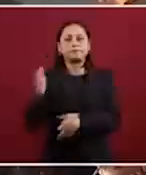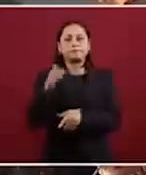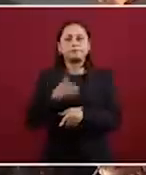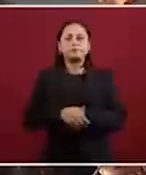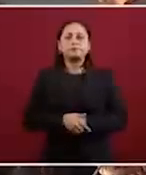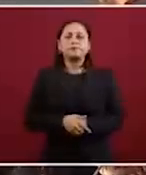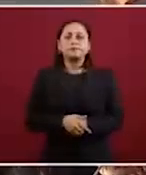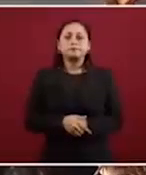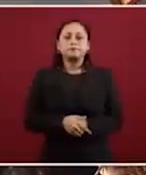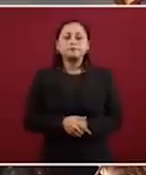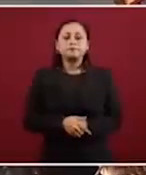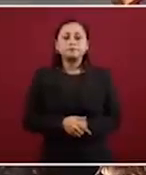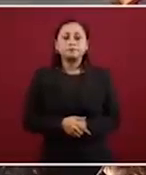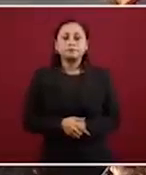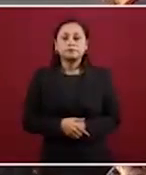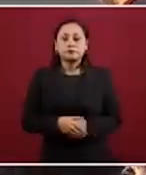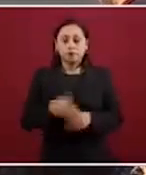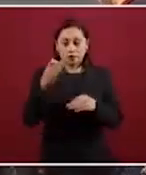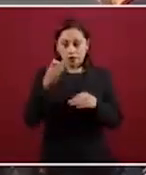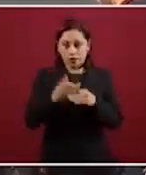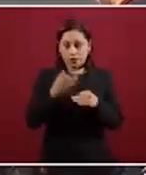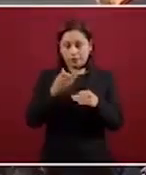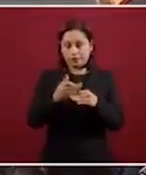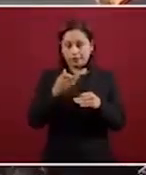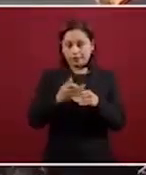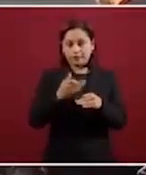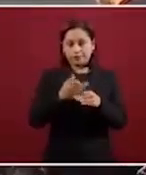vamos a firmar